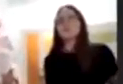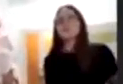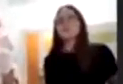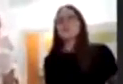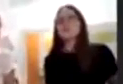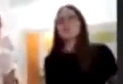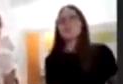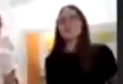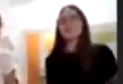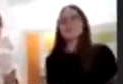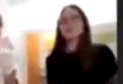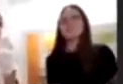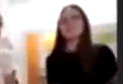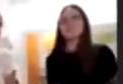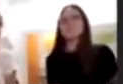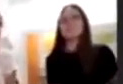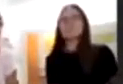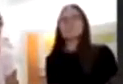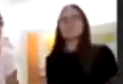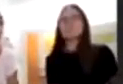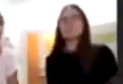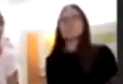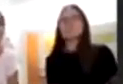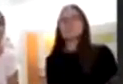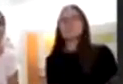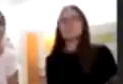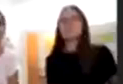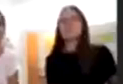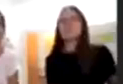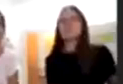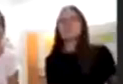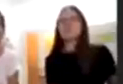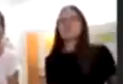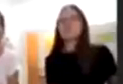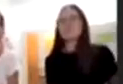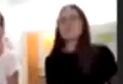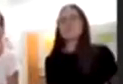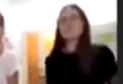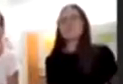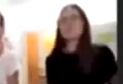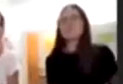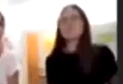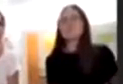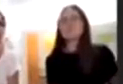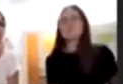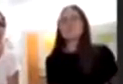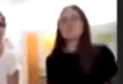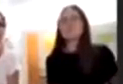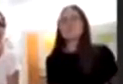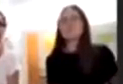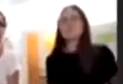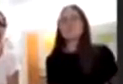reforestar, priorizando el uso de especies autóctonas, reducir las intensidades de cortes y podas, y aprovechar la